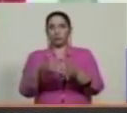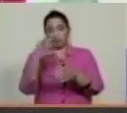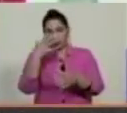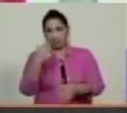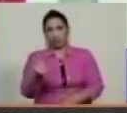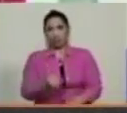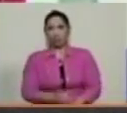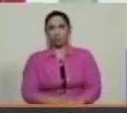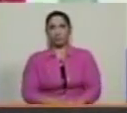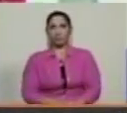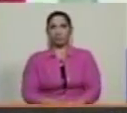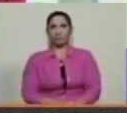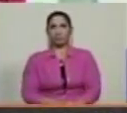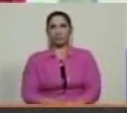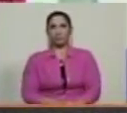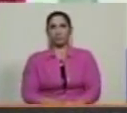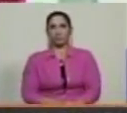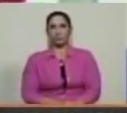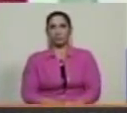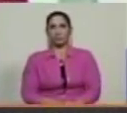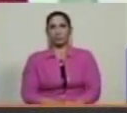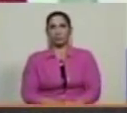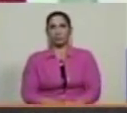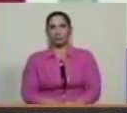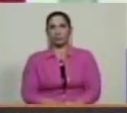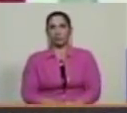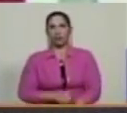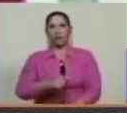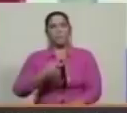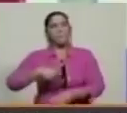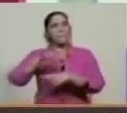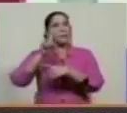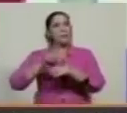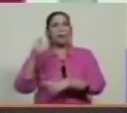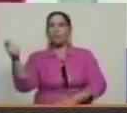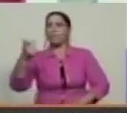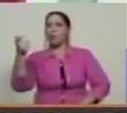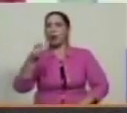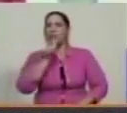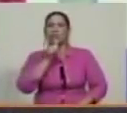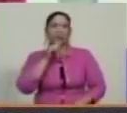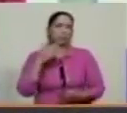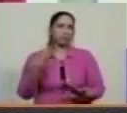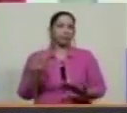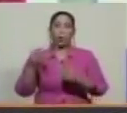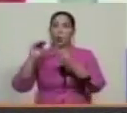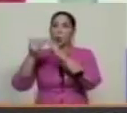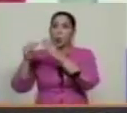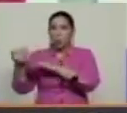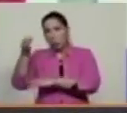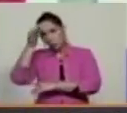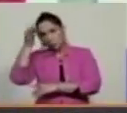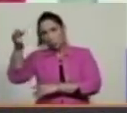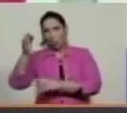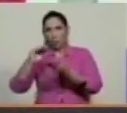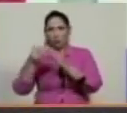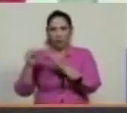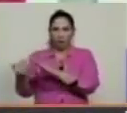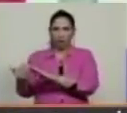entendieran que a quien primero hay que buscar es a los consejos comunales y a las comunas cuando tengan que hacer algo.